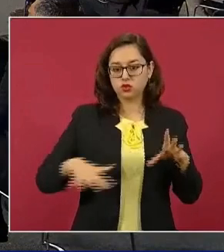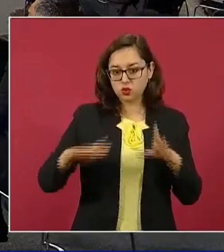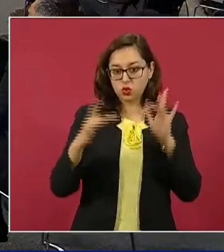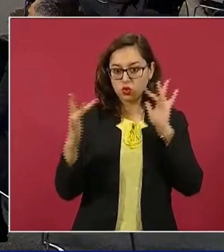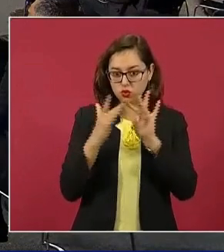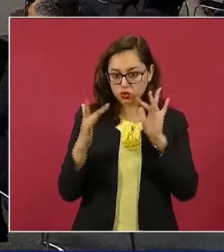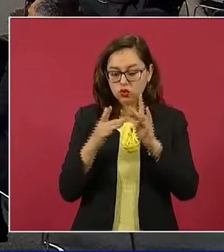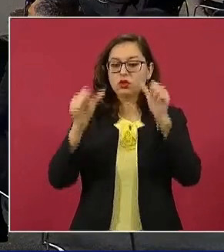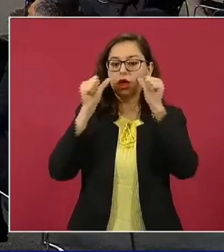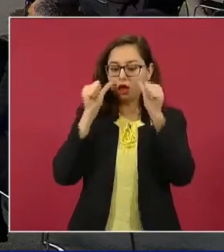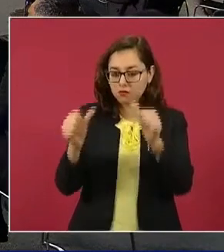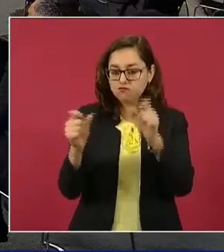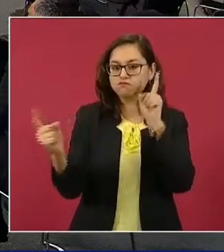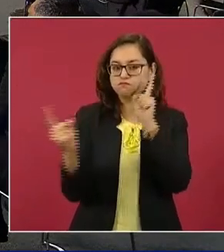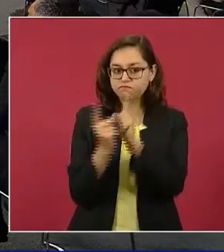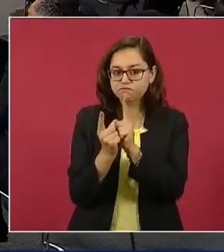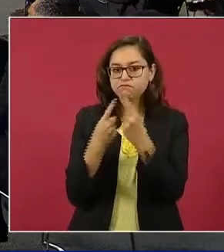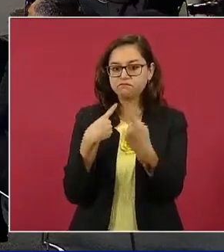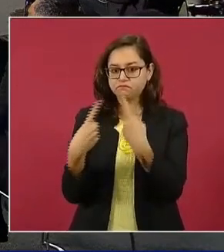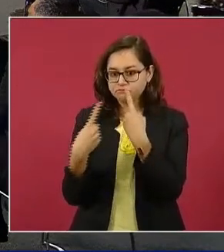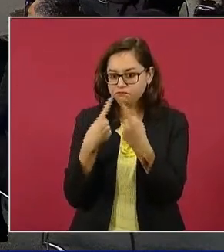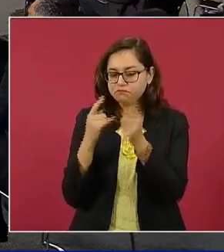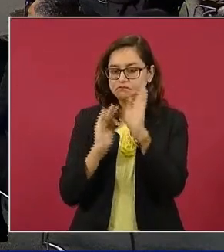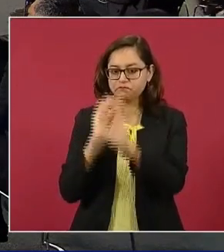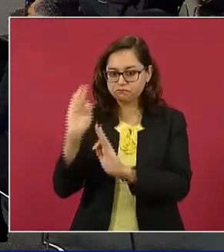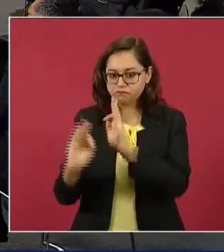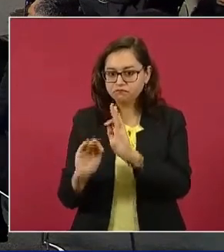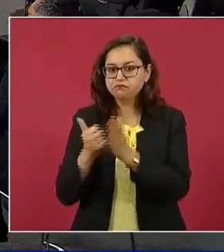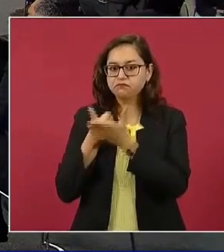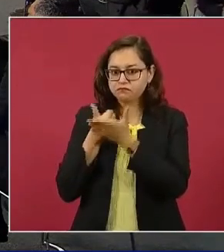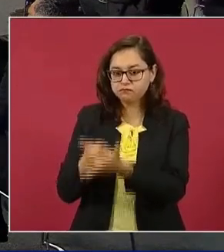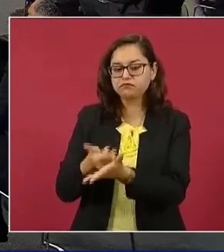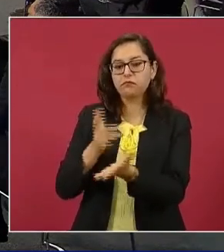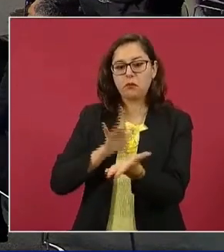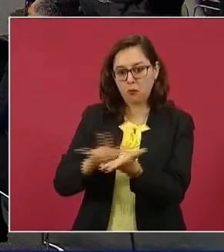te atienda, que te apoyen